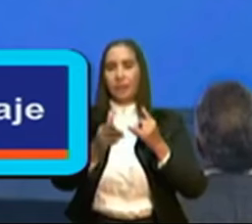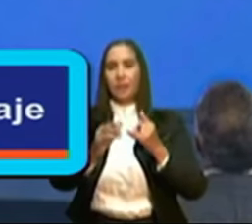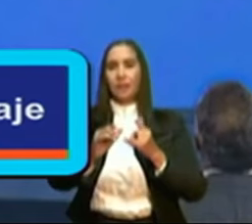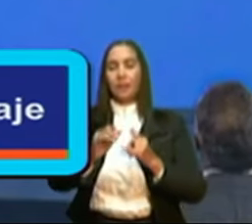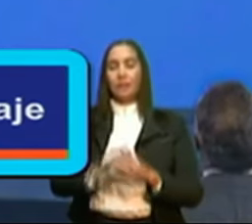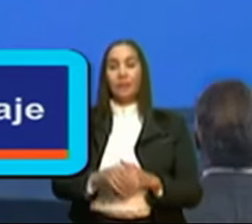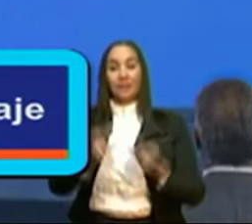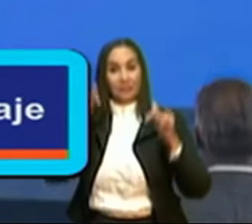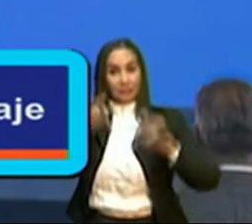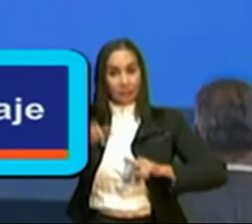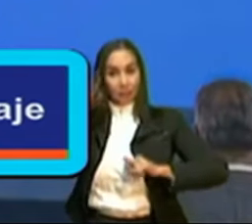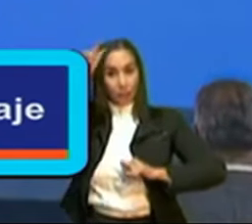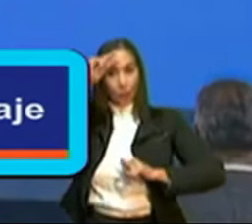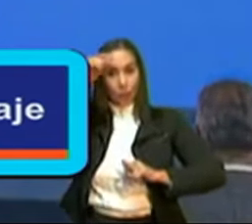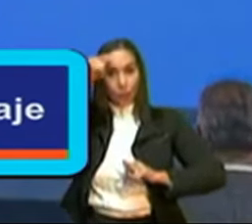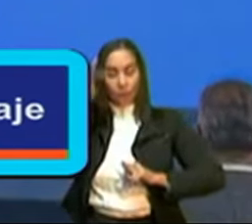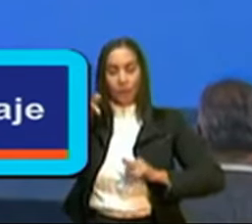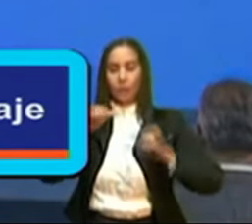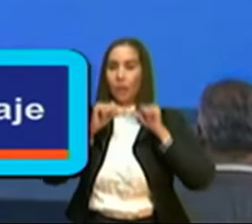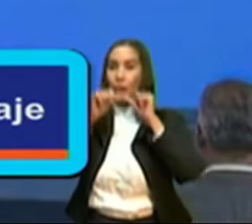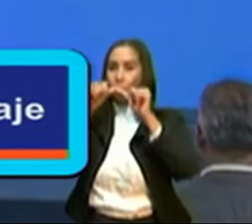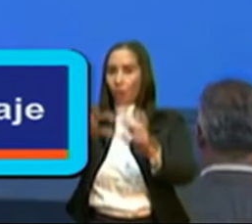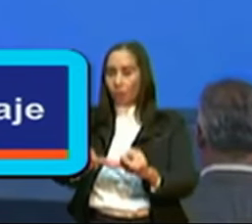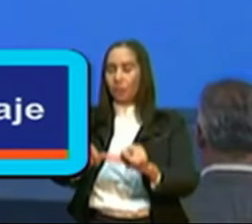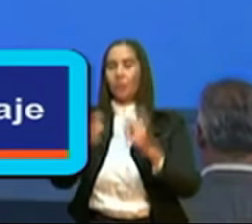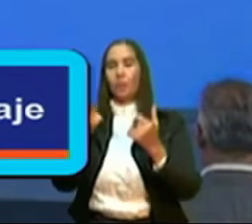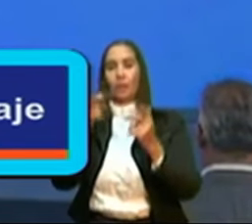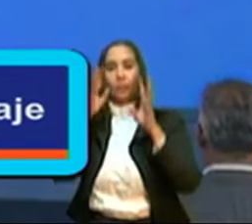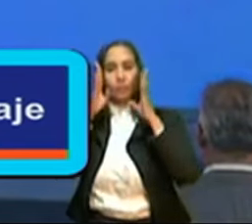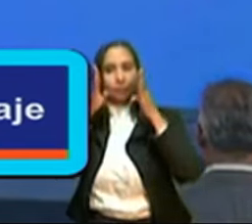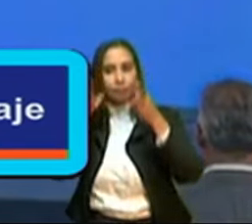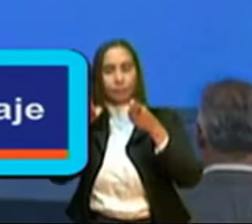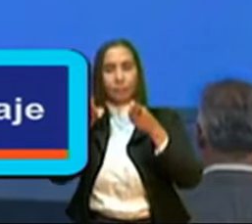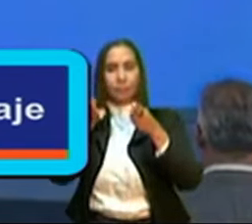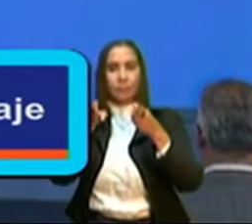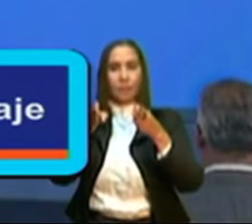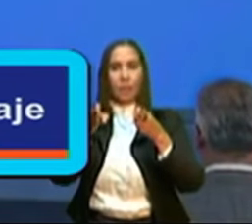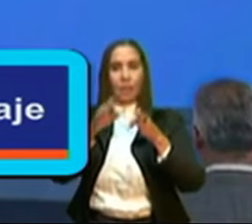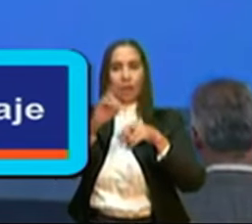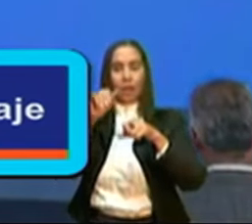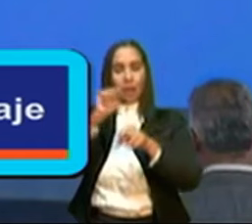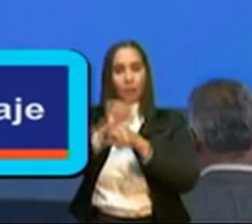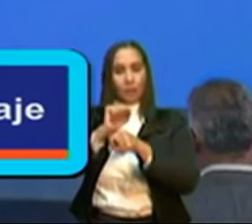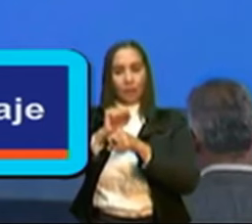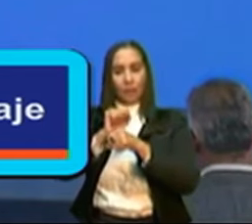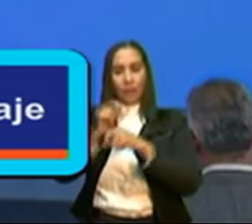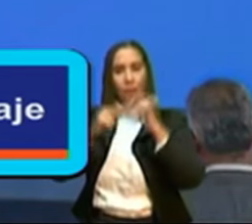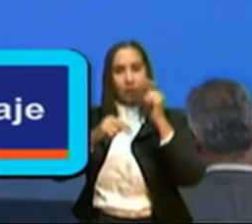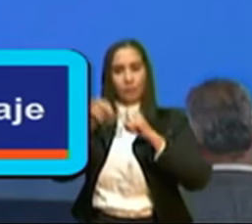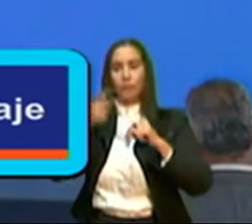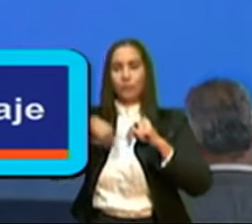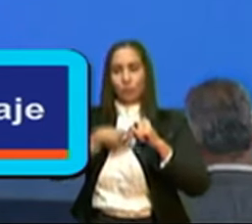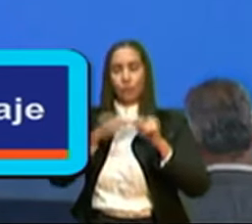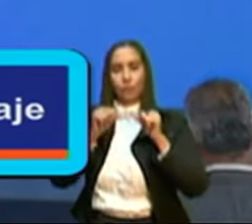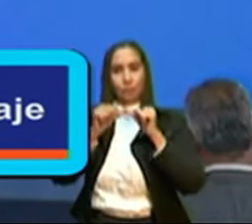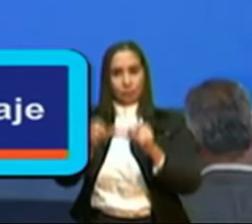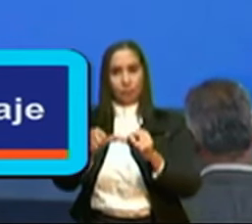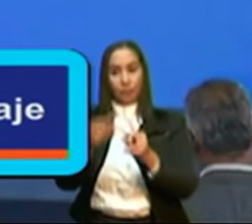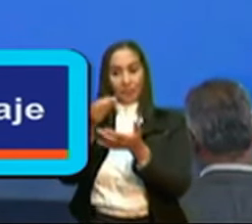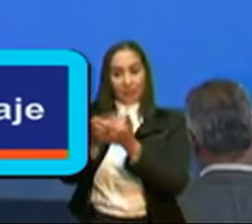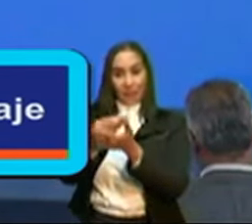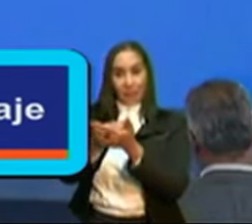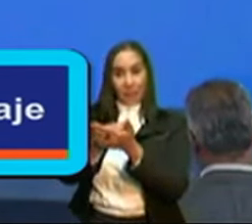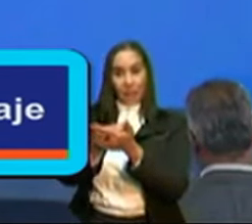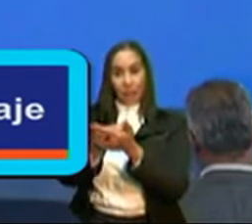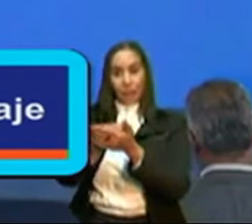gobierno que ha continuado y le ha dado seguimiento de Estado a las obras, somos nosotros. Porque ese dinero del